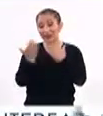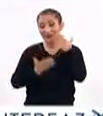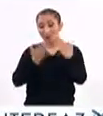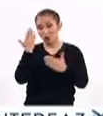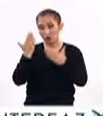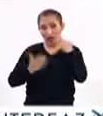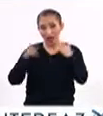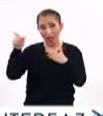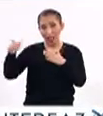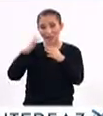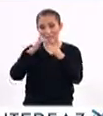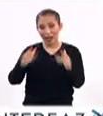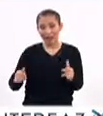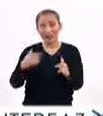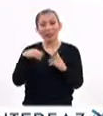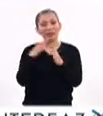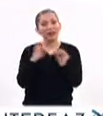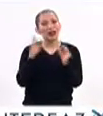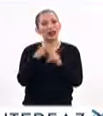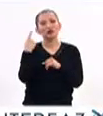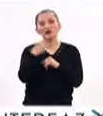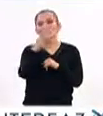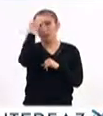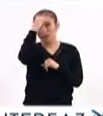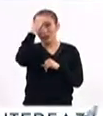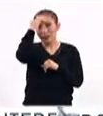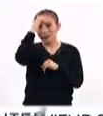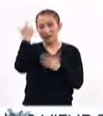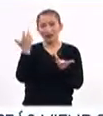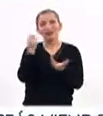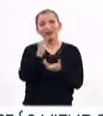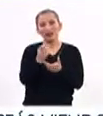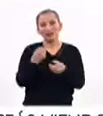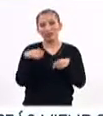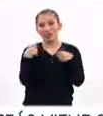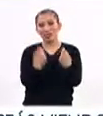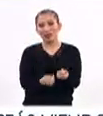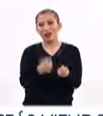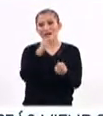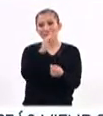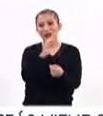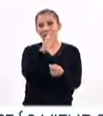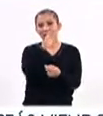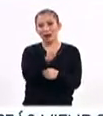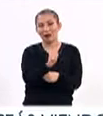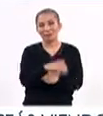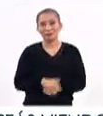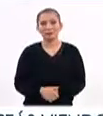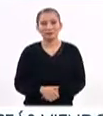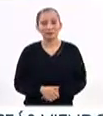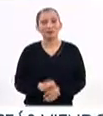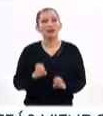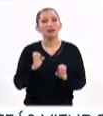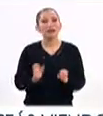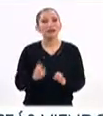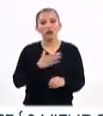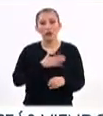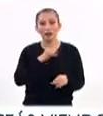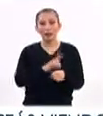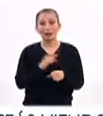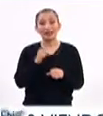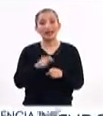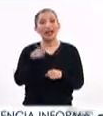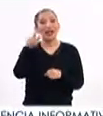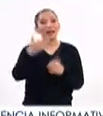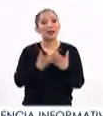de sus estudios en Francia y nos va a contar su experiencia como beneficiaria de esta beca. ¿Cómo estás? Muy buenos días.